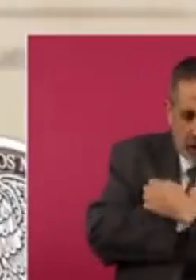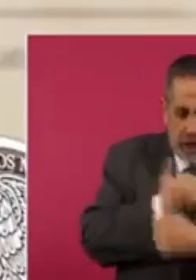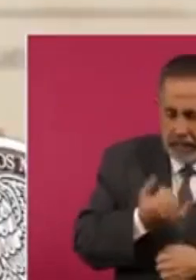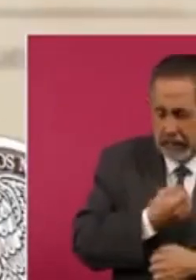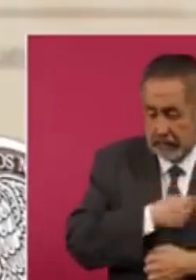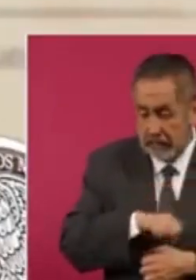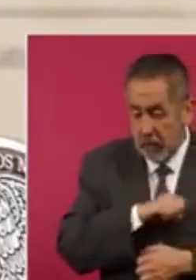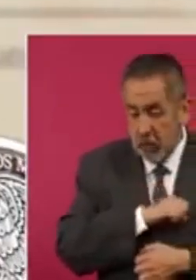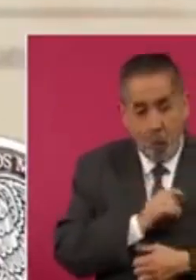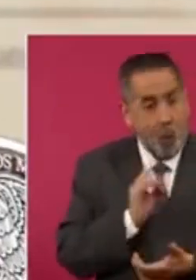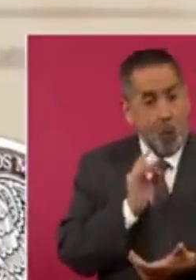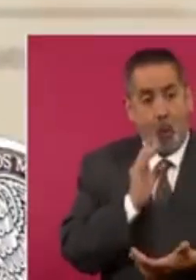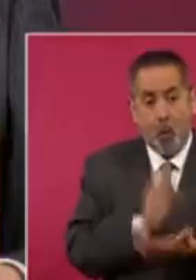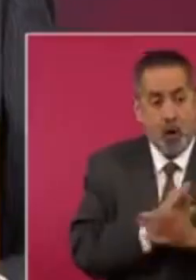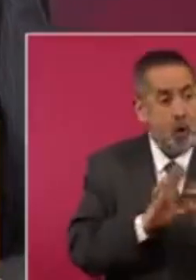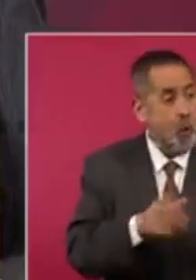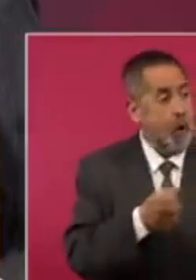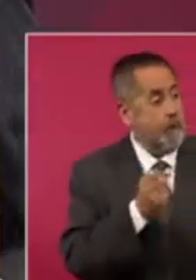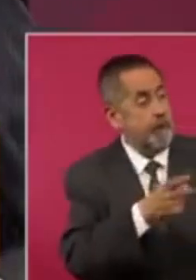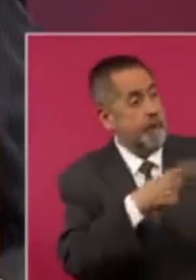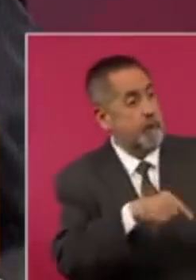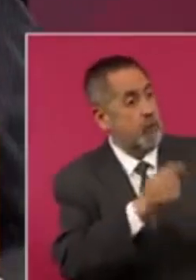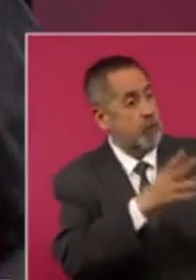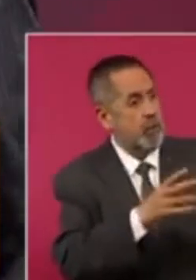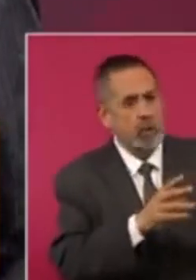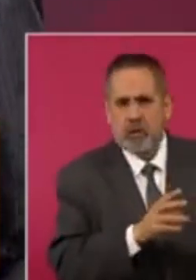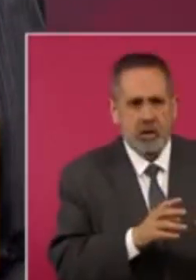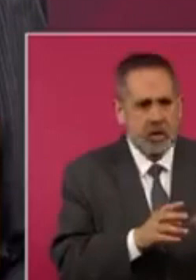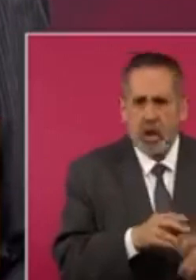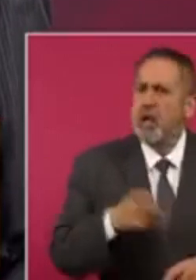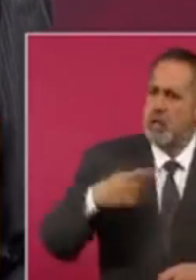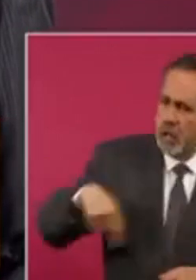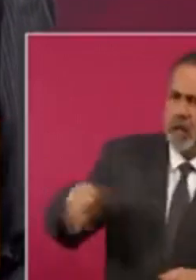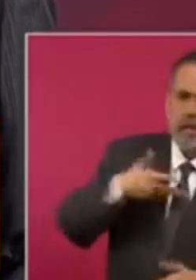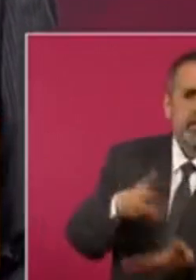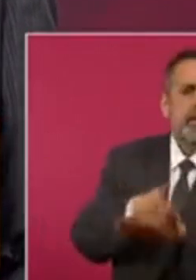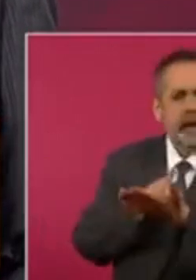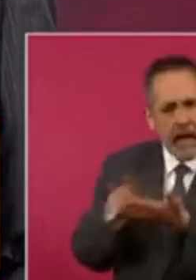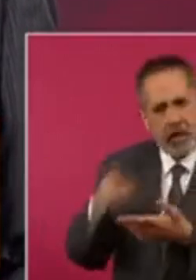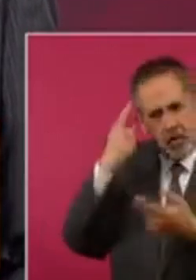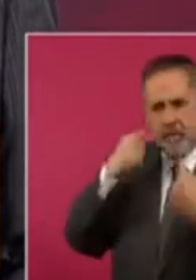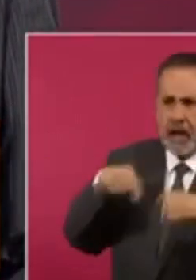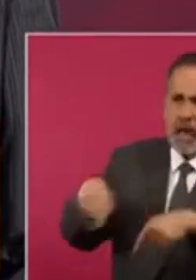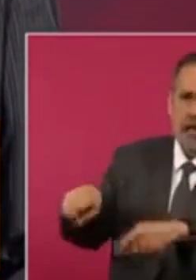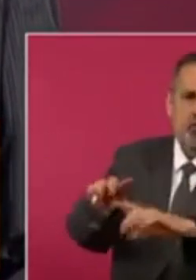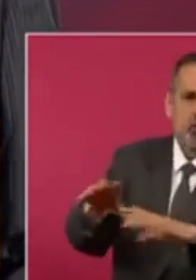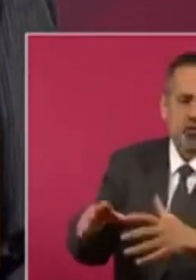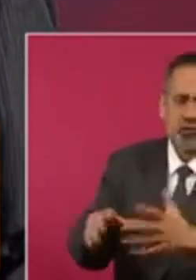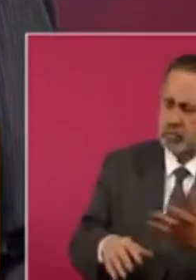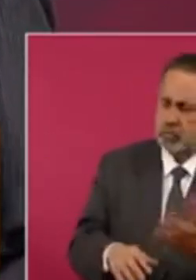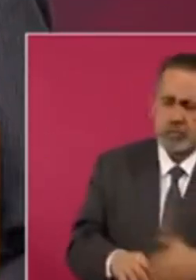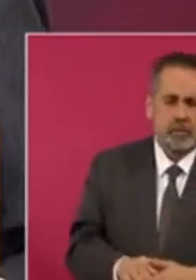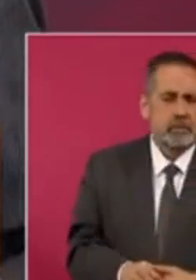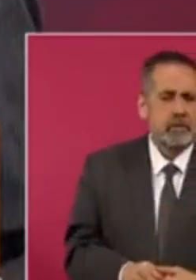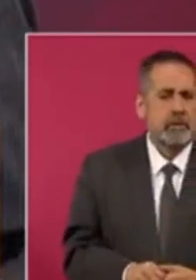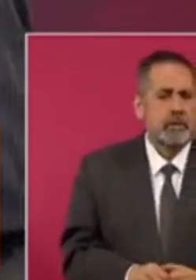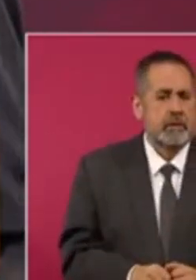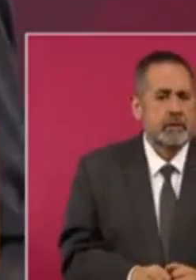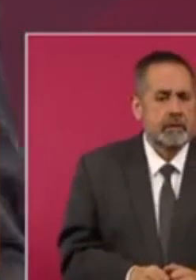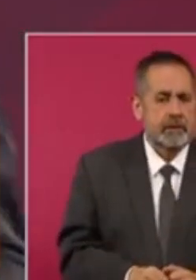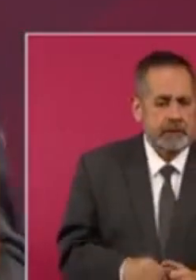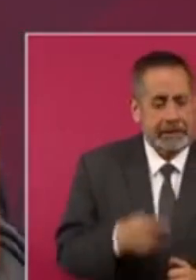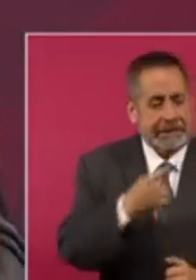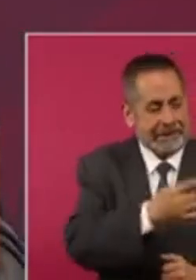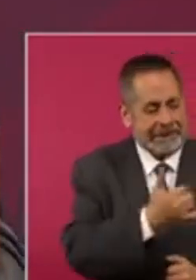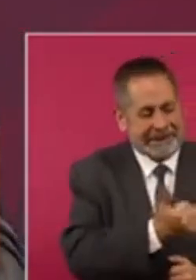preguntarle a quienes vivieron Pues el seguro social allá en las allá en los cuarentas en los cincuentas en los sesentas cuando era